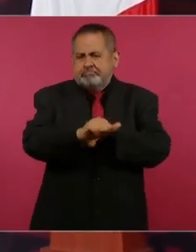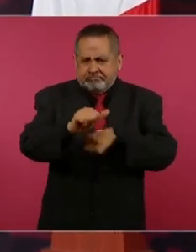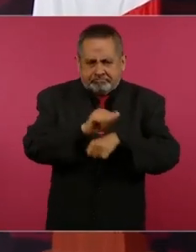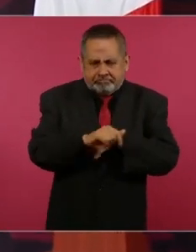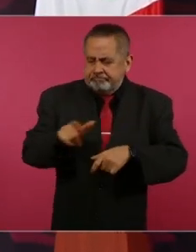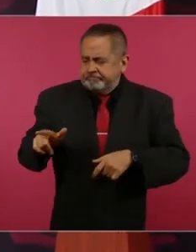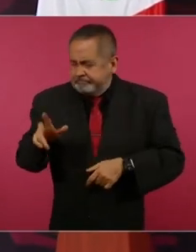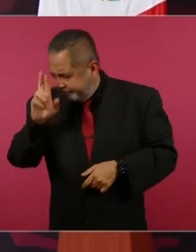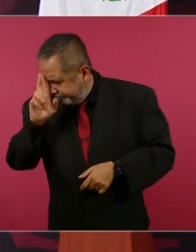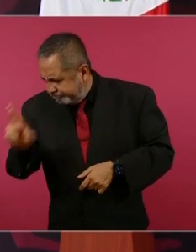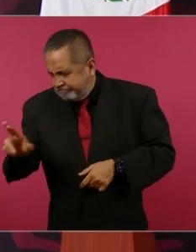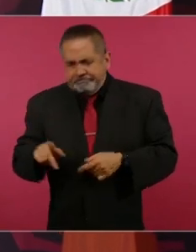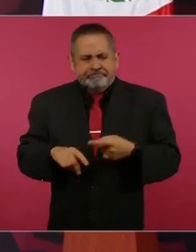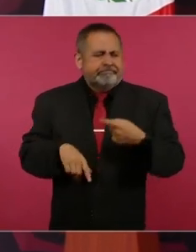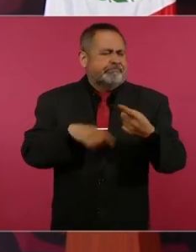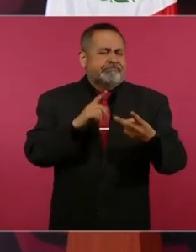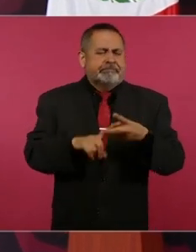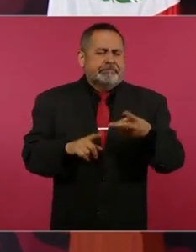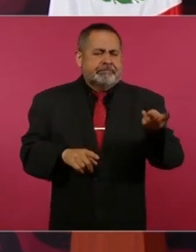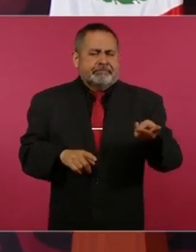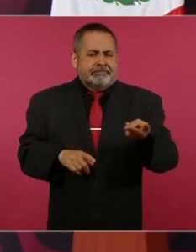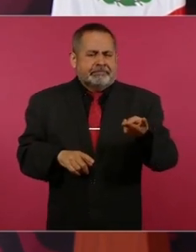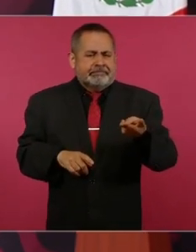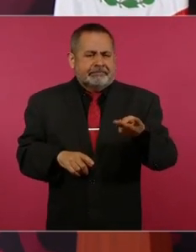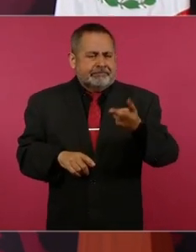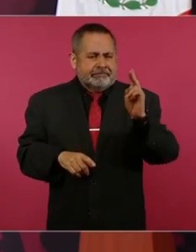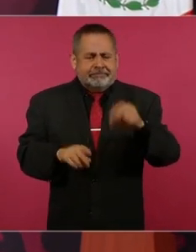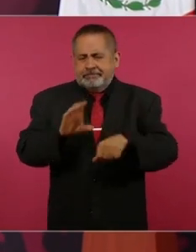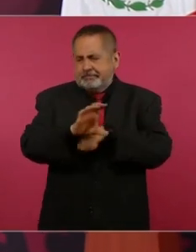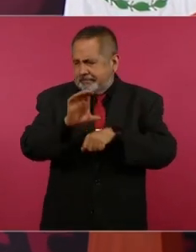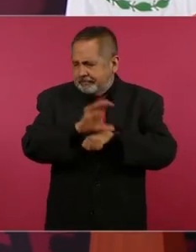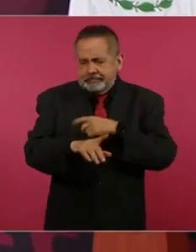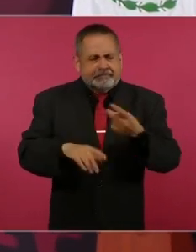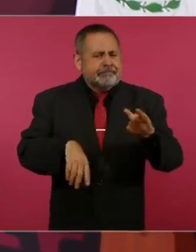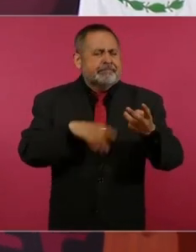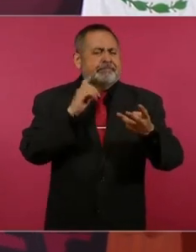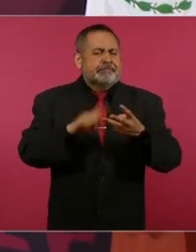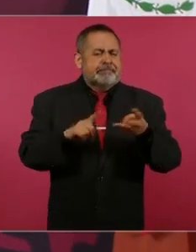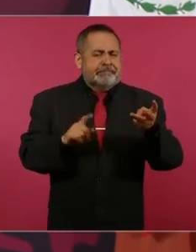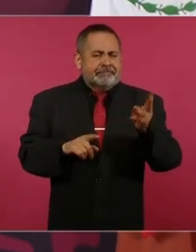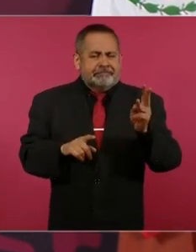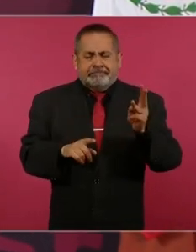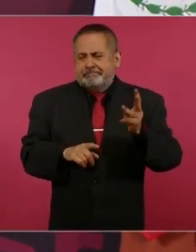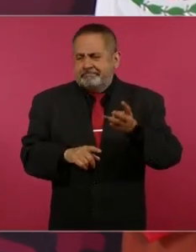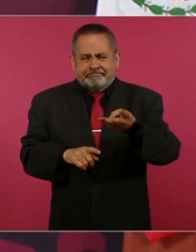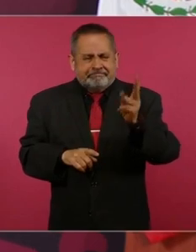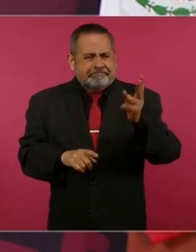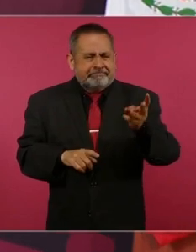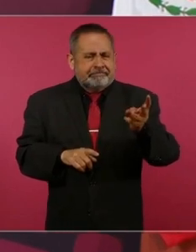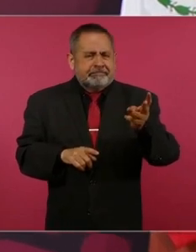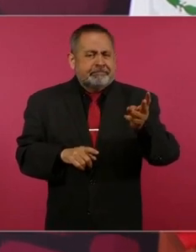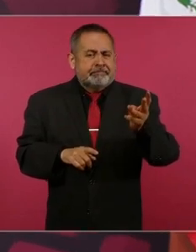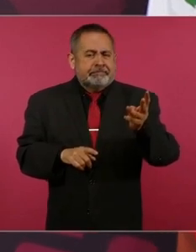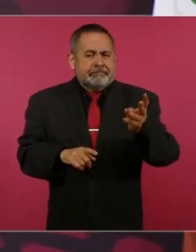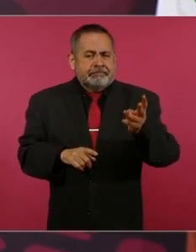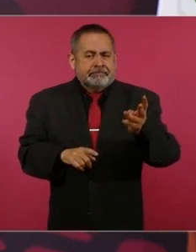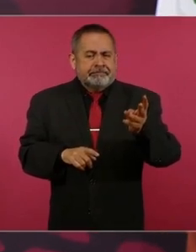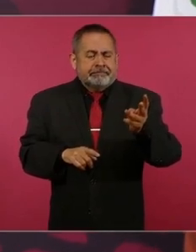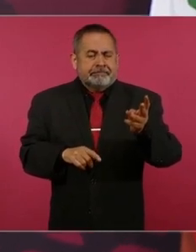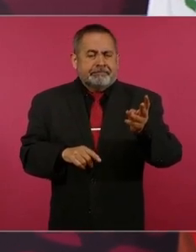Argentina, ¿sí?, en Colombia, en